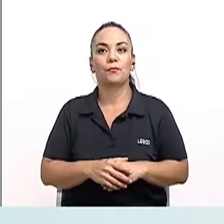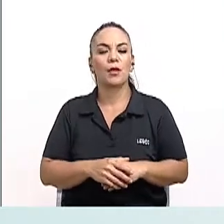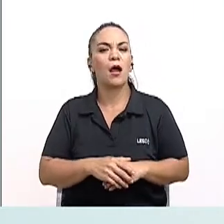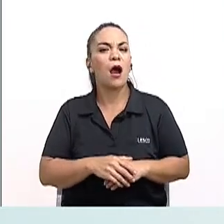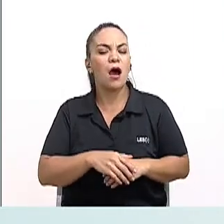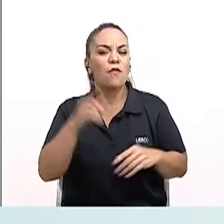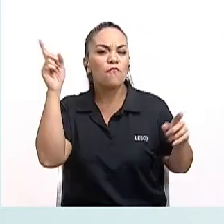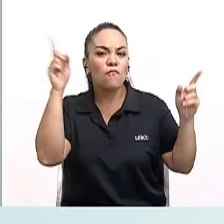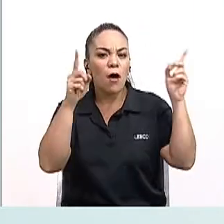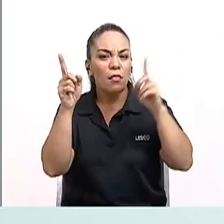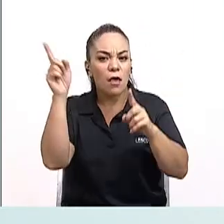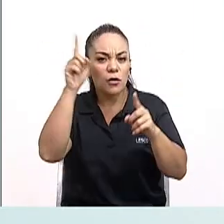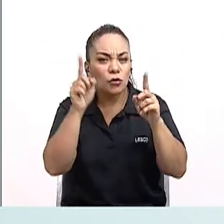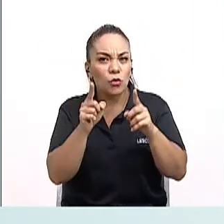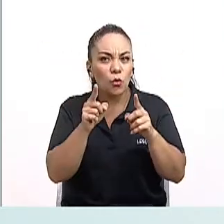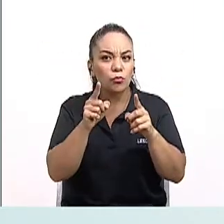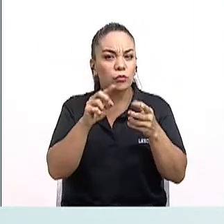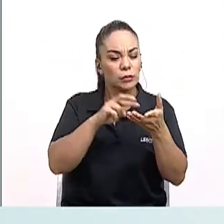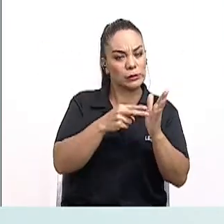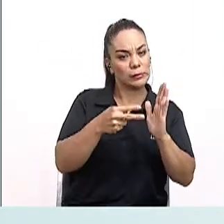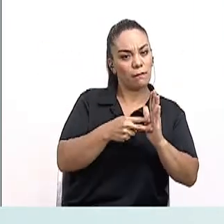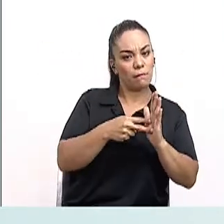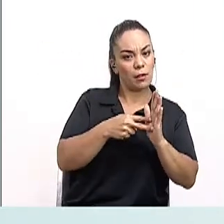es sinónimo de radiactividad?